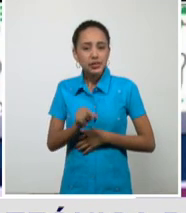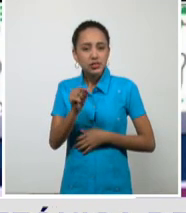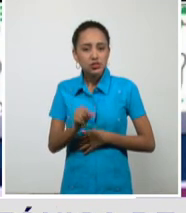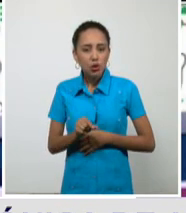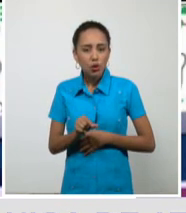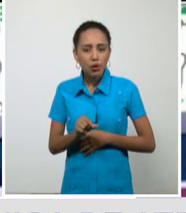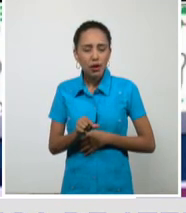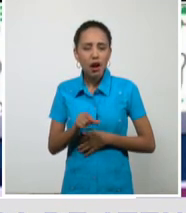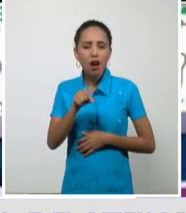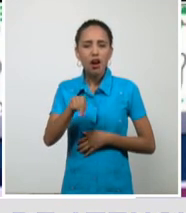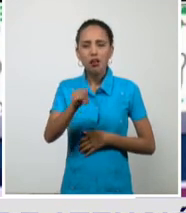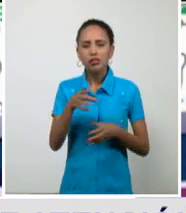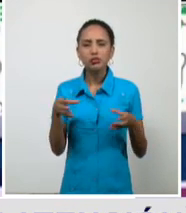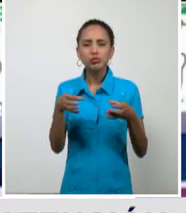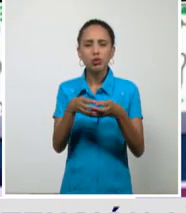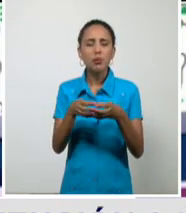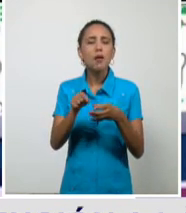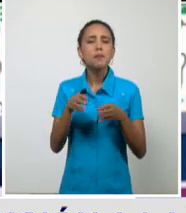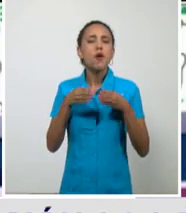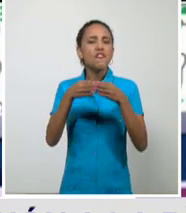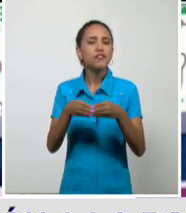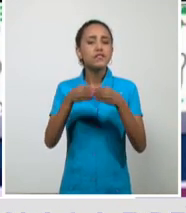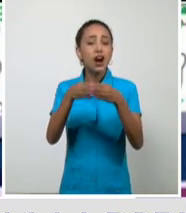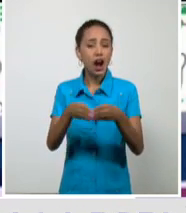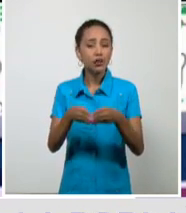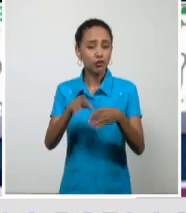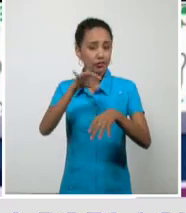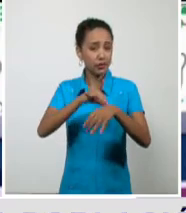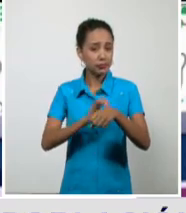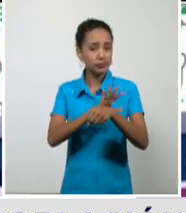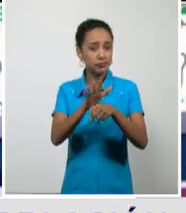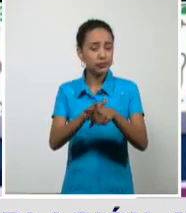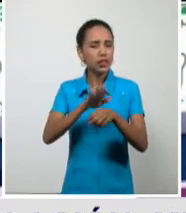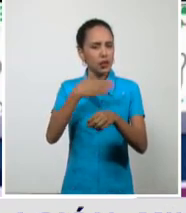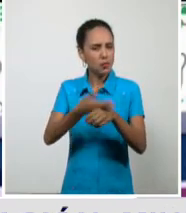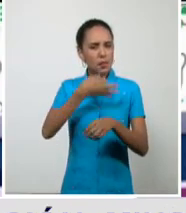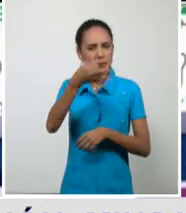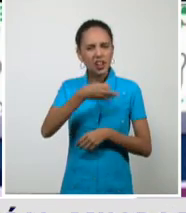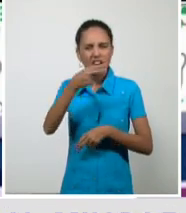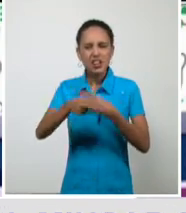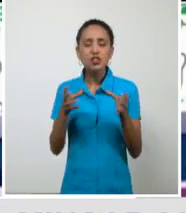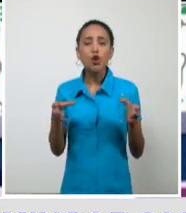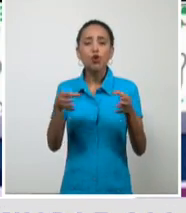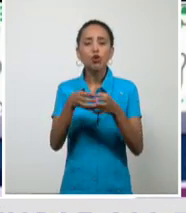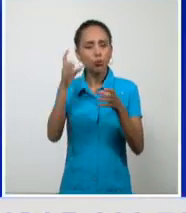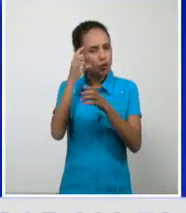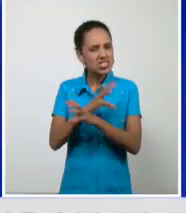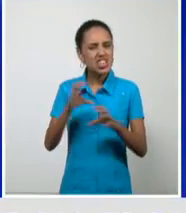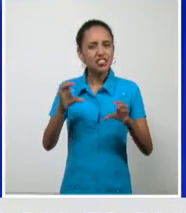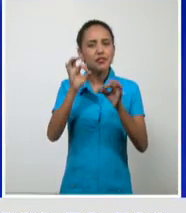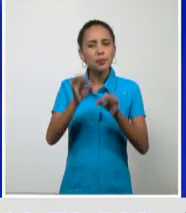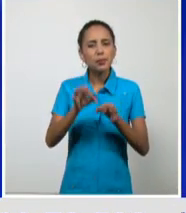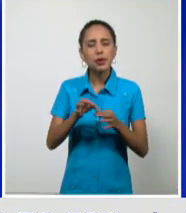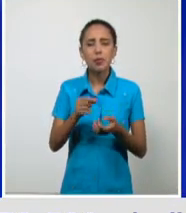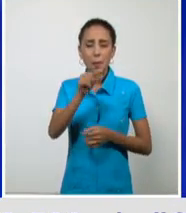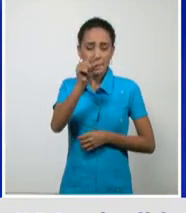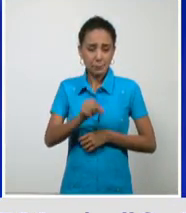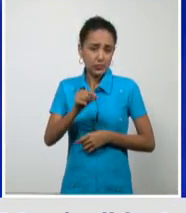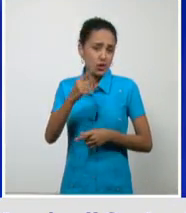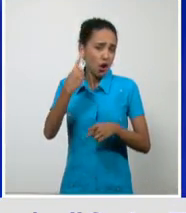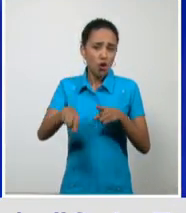Braemar, aquel barco, pero también me comentaba lo que realizan en el polo científico con sustancias peligrosas que pueden